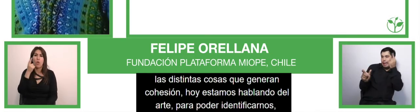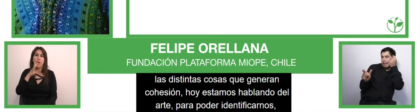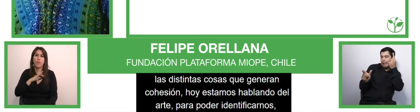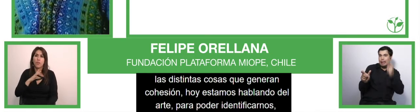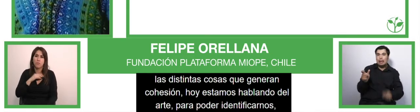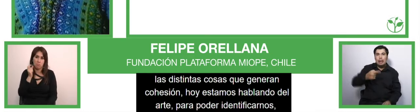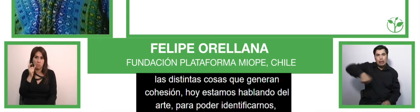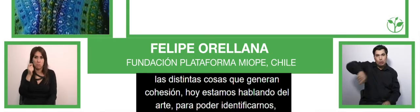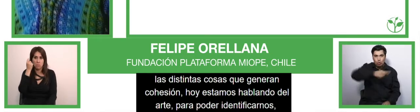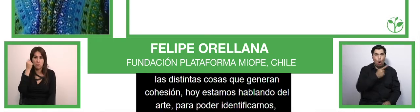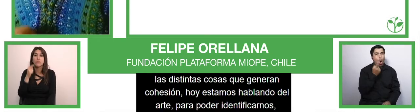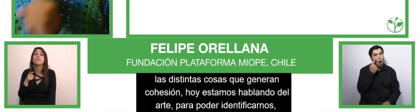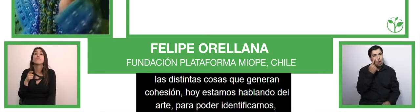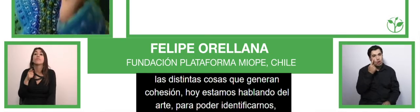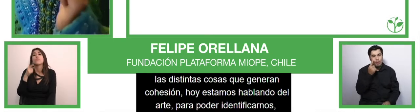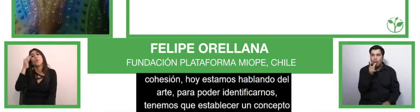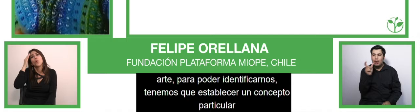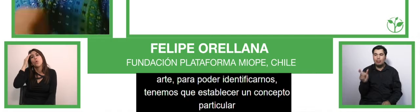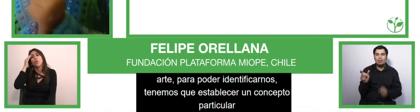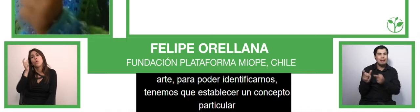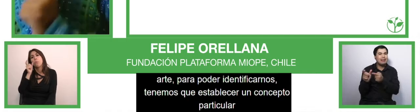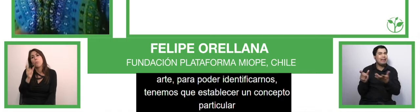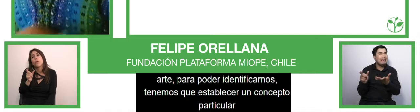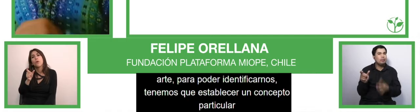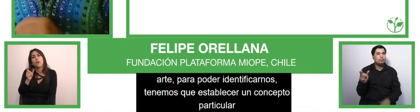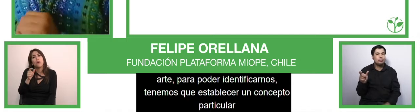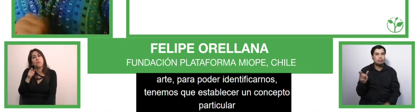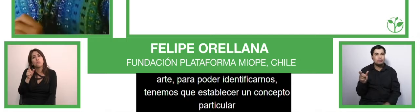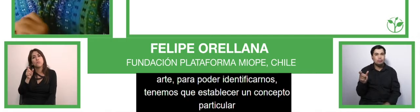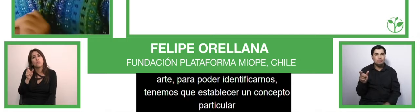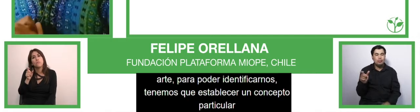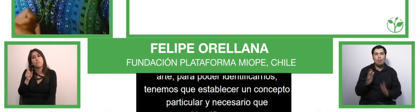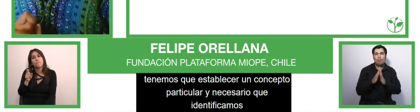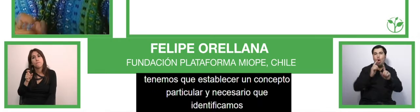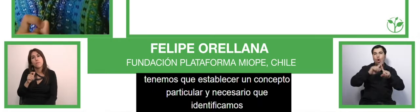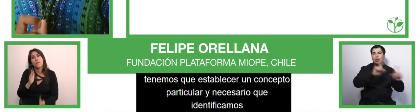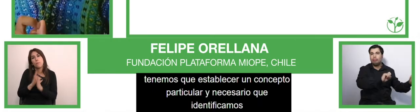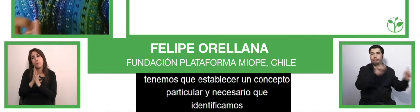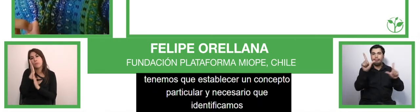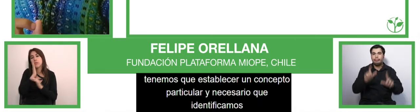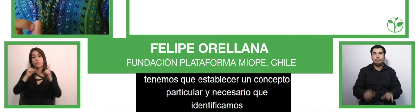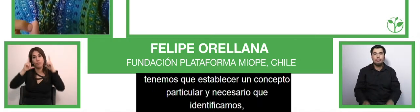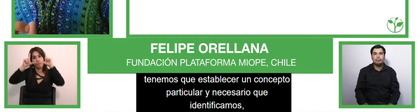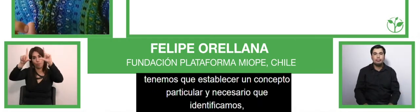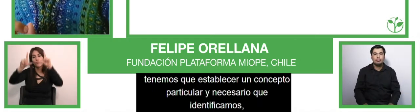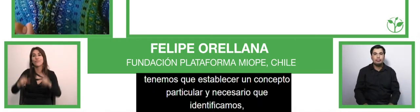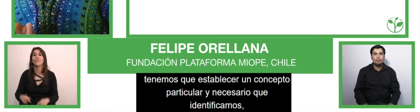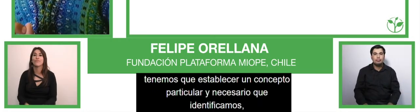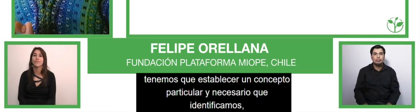nosotros identificamos. Y este concepto tiene que ver con, la otra lámina, por favor,